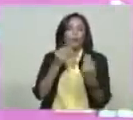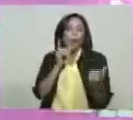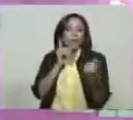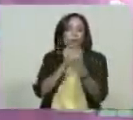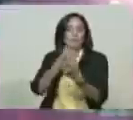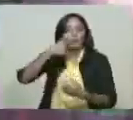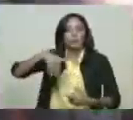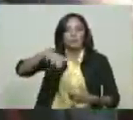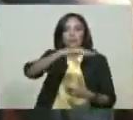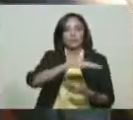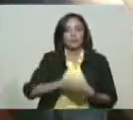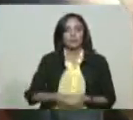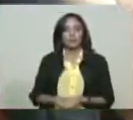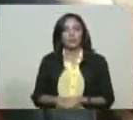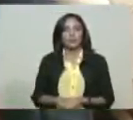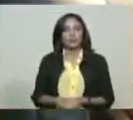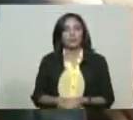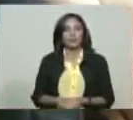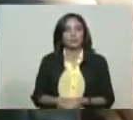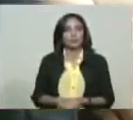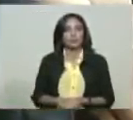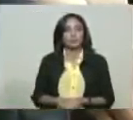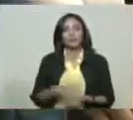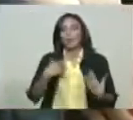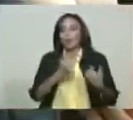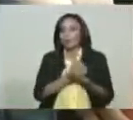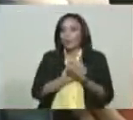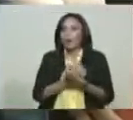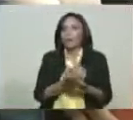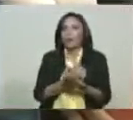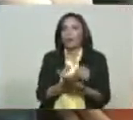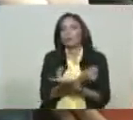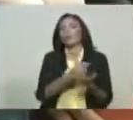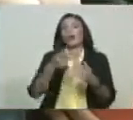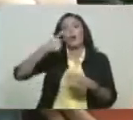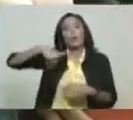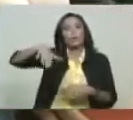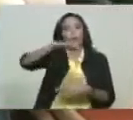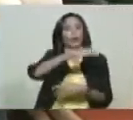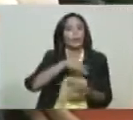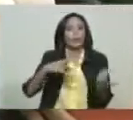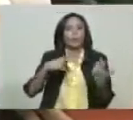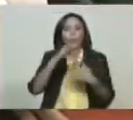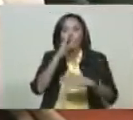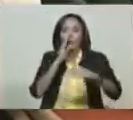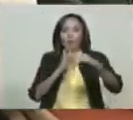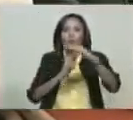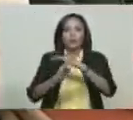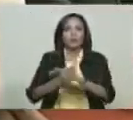pueblo, su interés, su cariño. Tenemos un pueblo excepcional, noble,